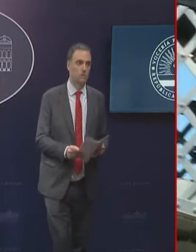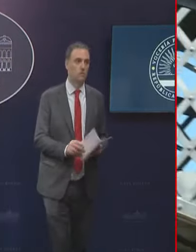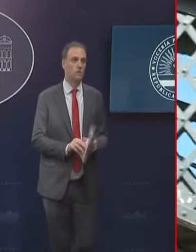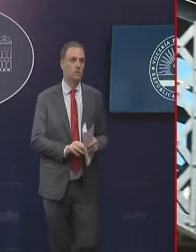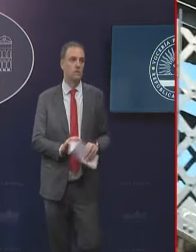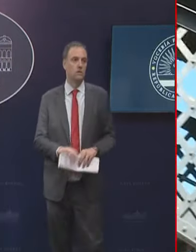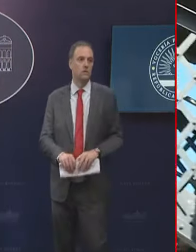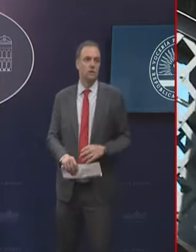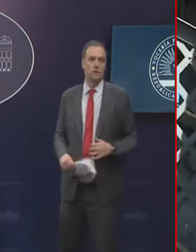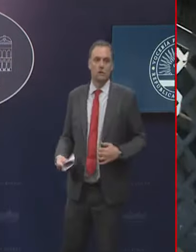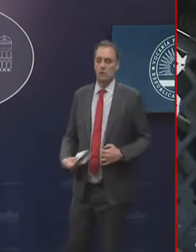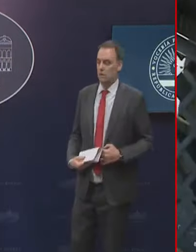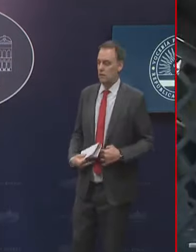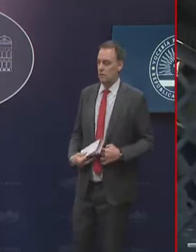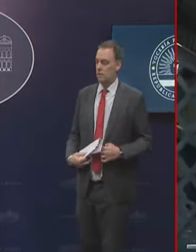terciariza